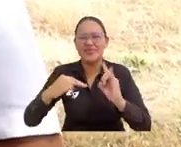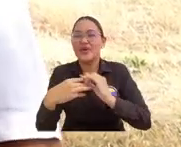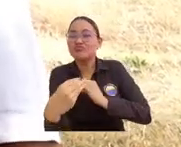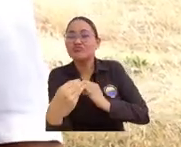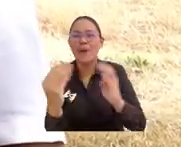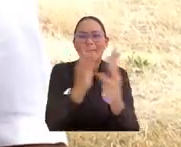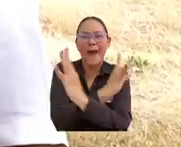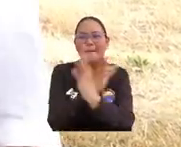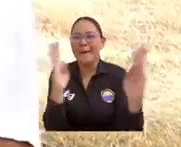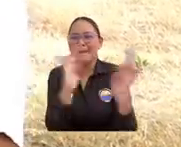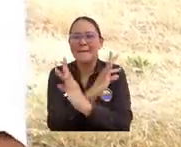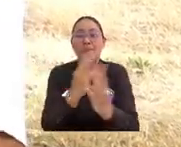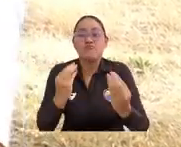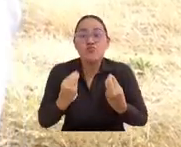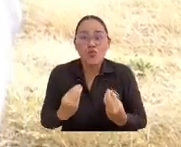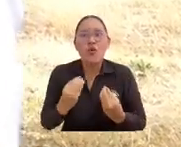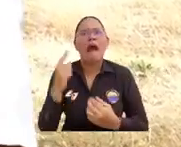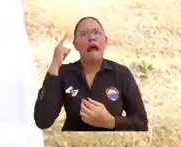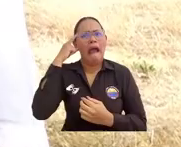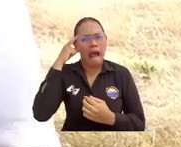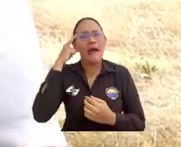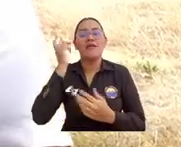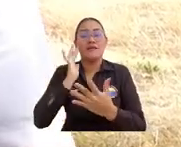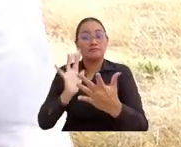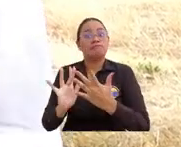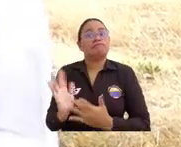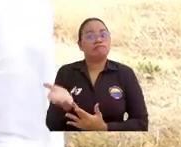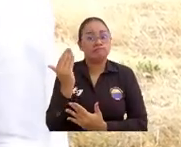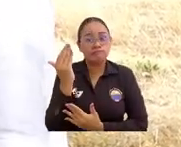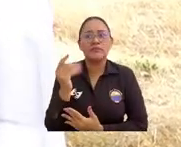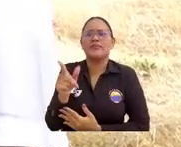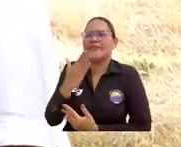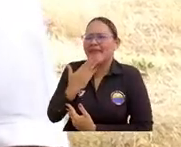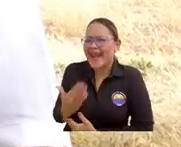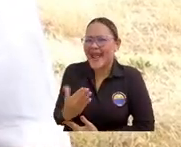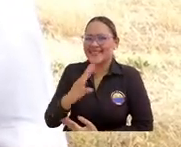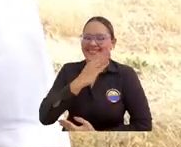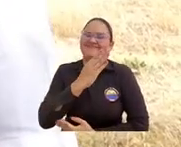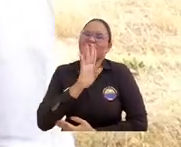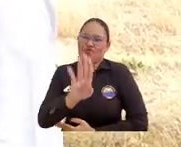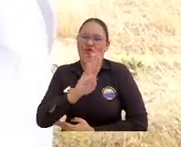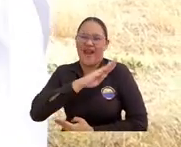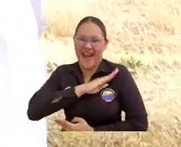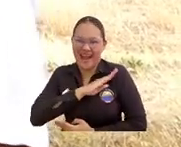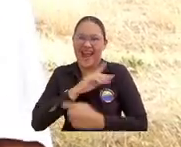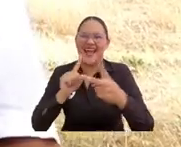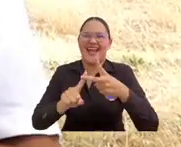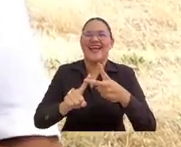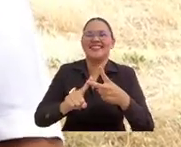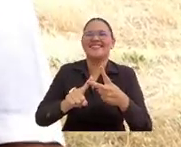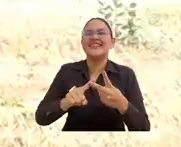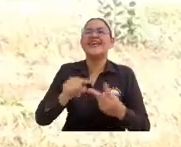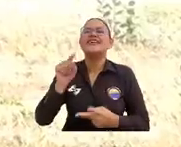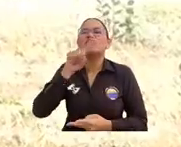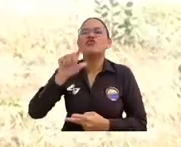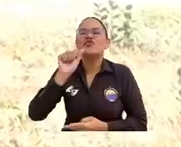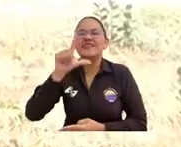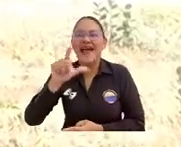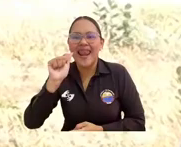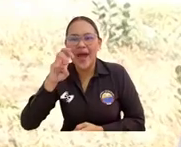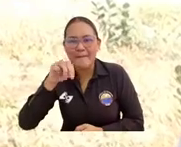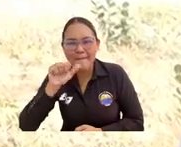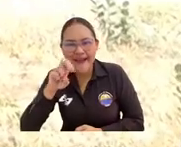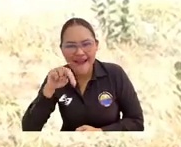en esta zona aledaña, pues creemos y agradecemos la gestión del alcalde, del general Salamanca y aquí del coronel Verdugo.